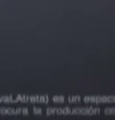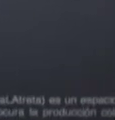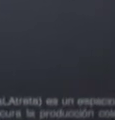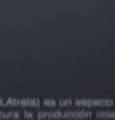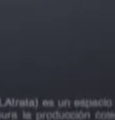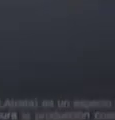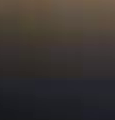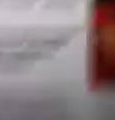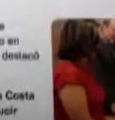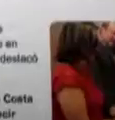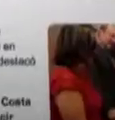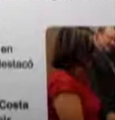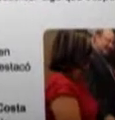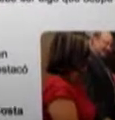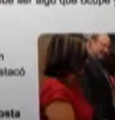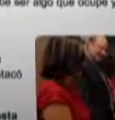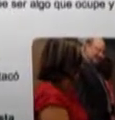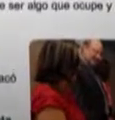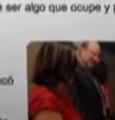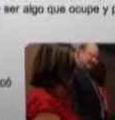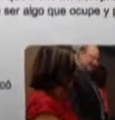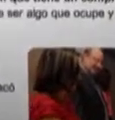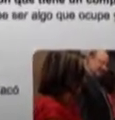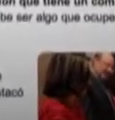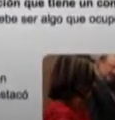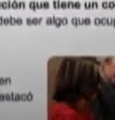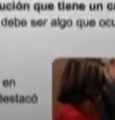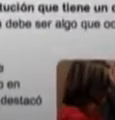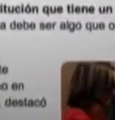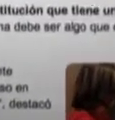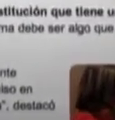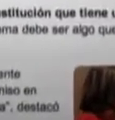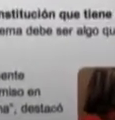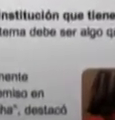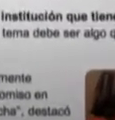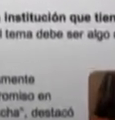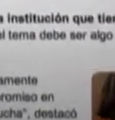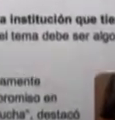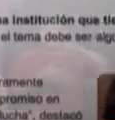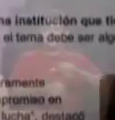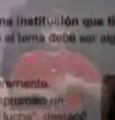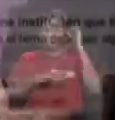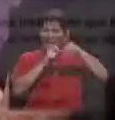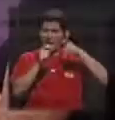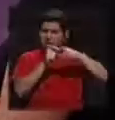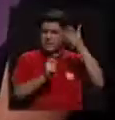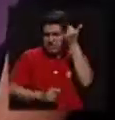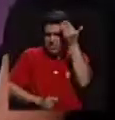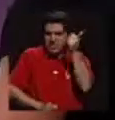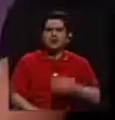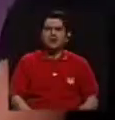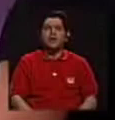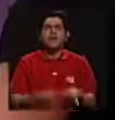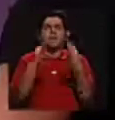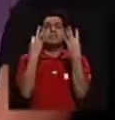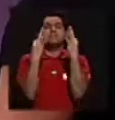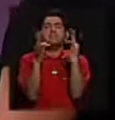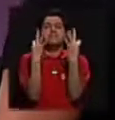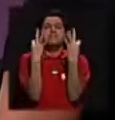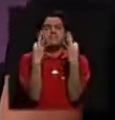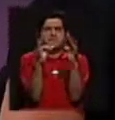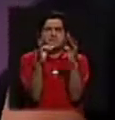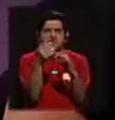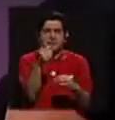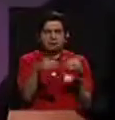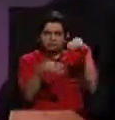Personas es una iniciativa que surge a nivel de la región latinoamericana precisamente para poder dar